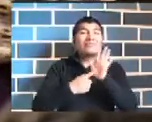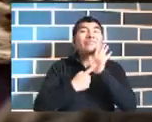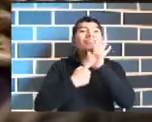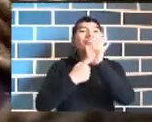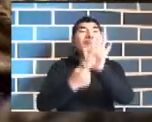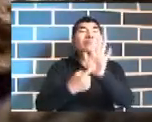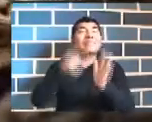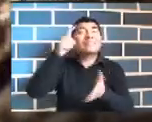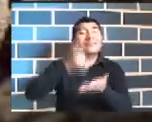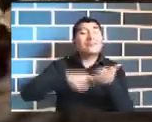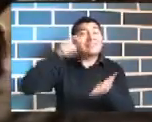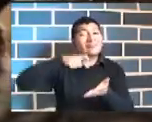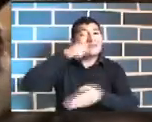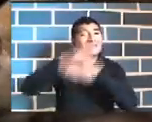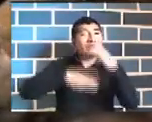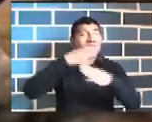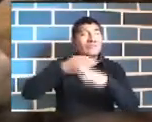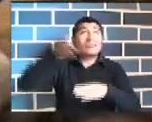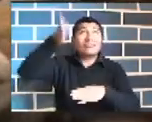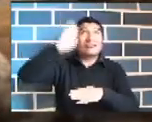presencia. ¿Qué tenemos que hacer en el mundo?